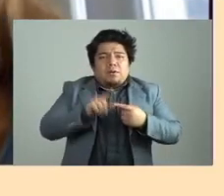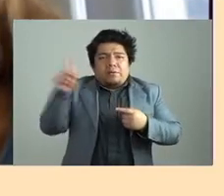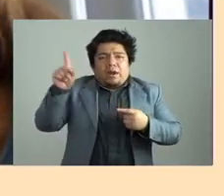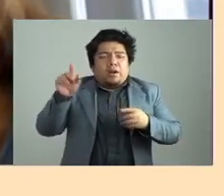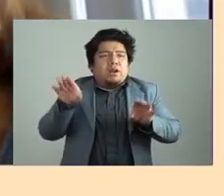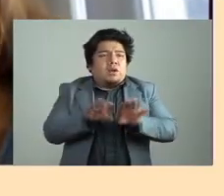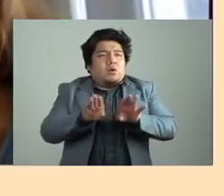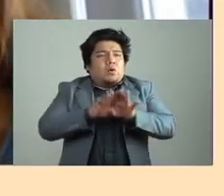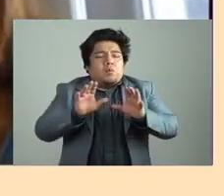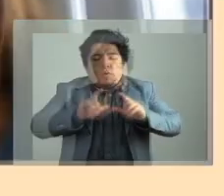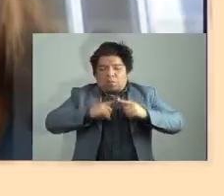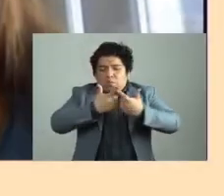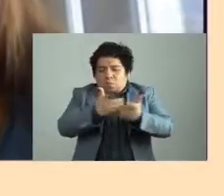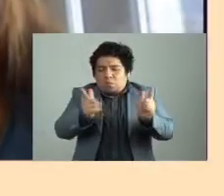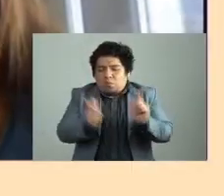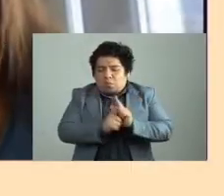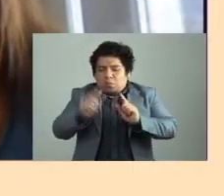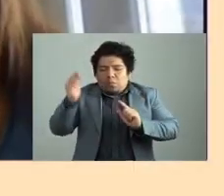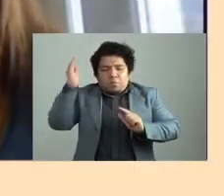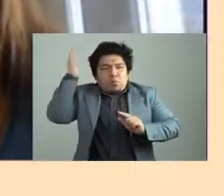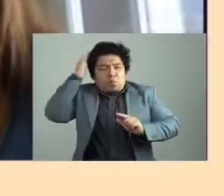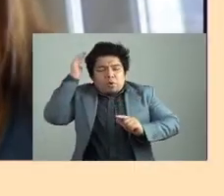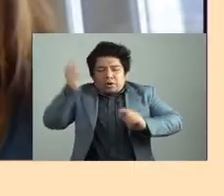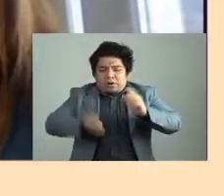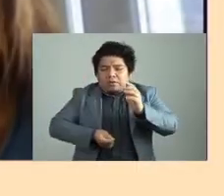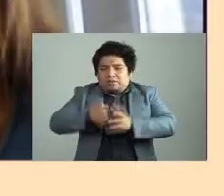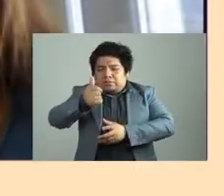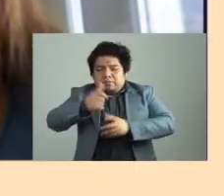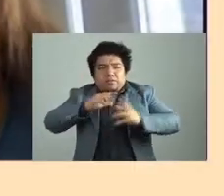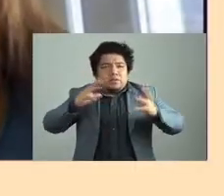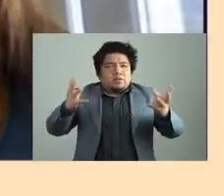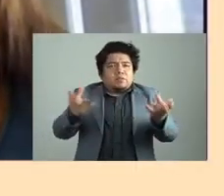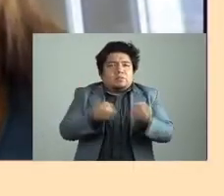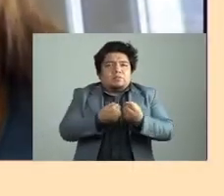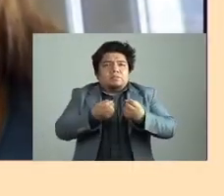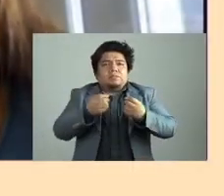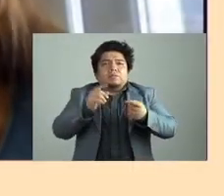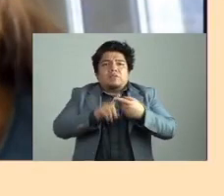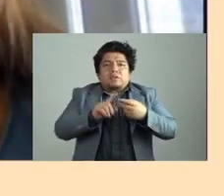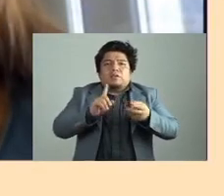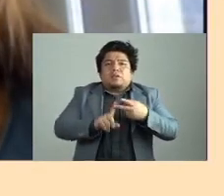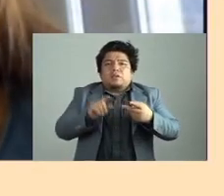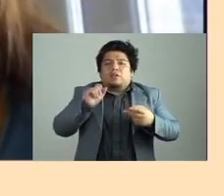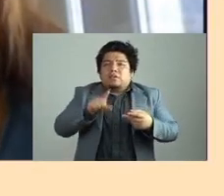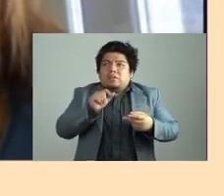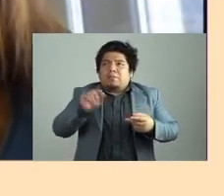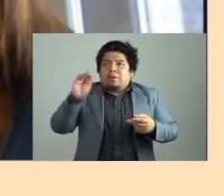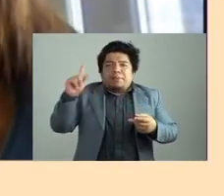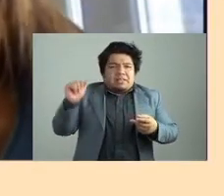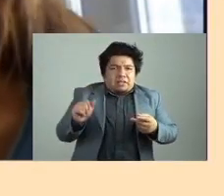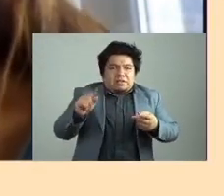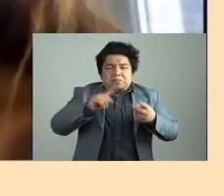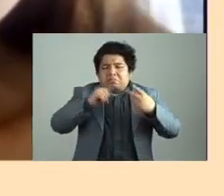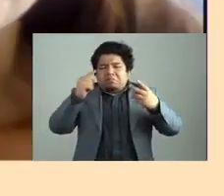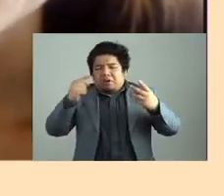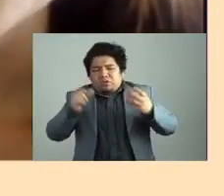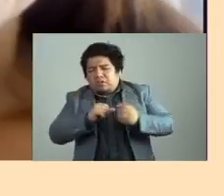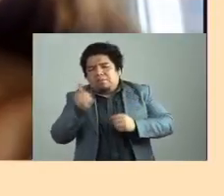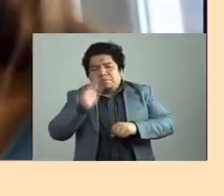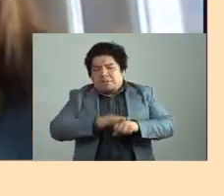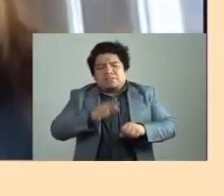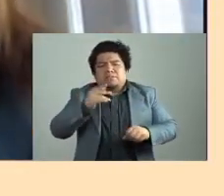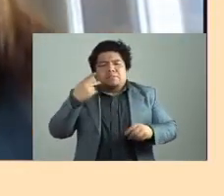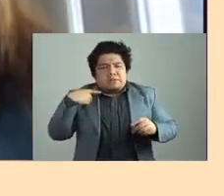de investigación pionero del que formaba parte tú george offensive también peter line bauch entre otros